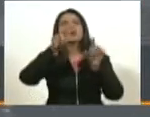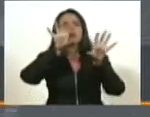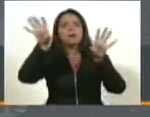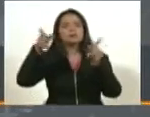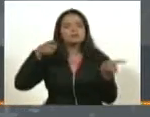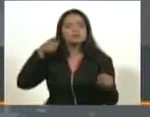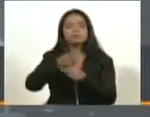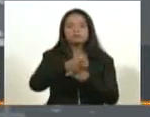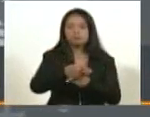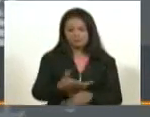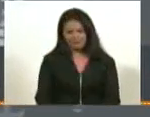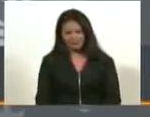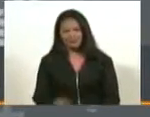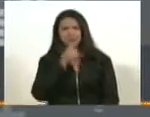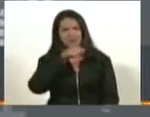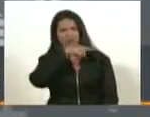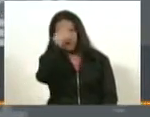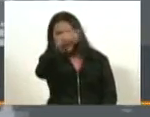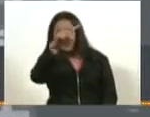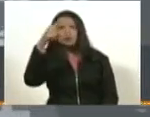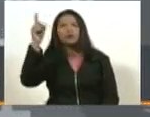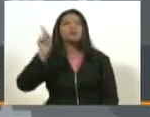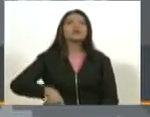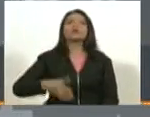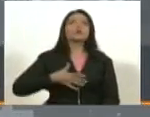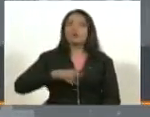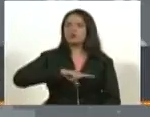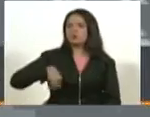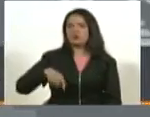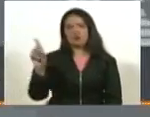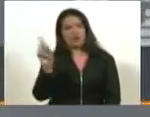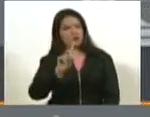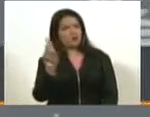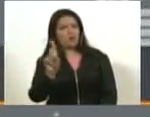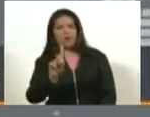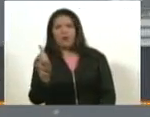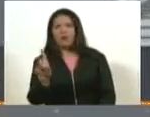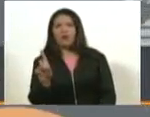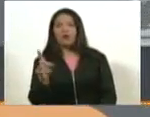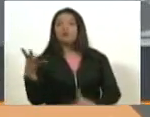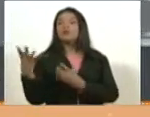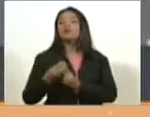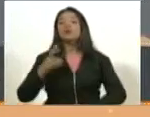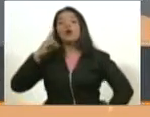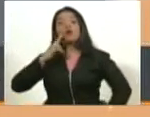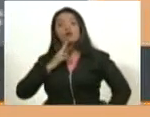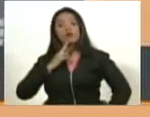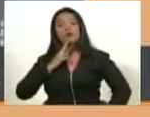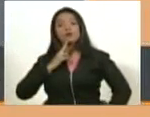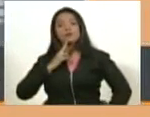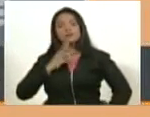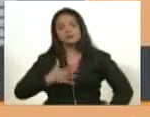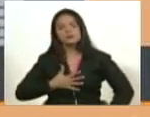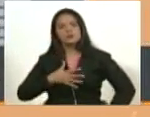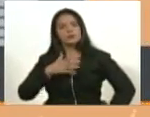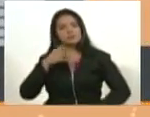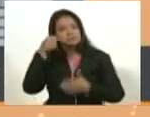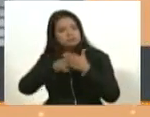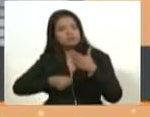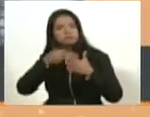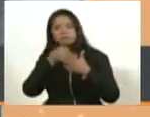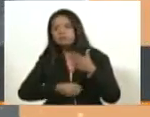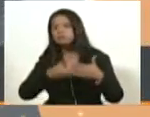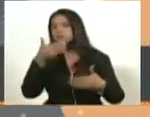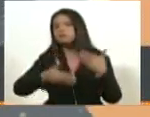Patio trasero son ellos, no nosotros. Con Bolívar adelante somos la vanguardia de